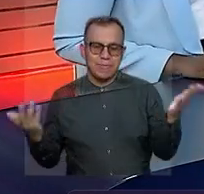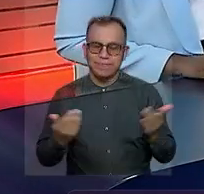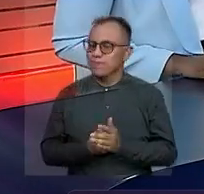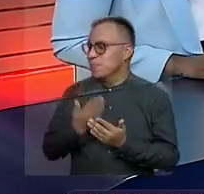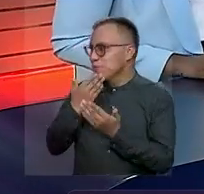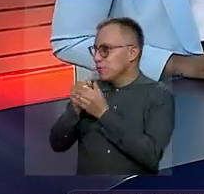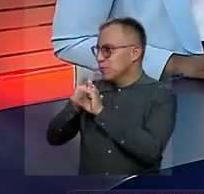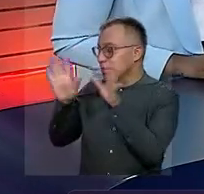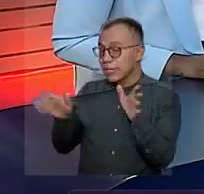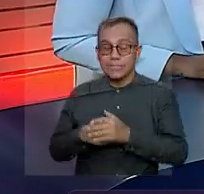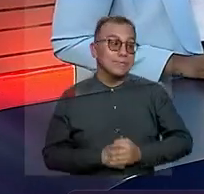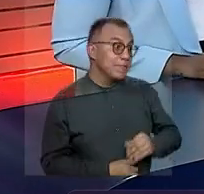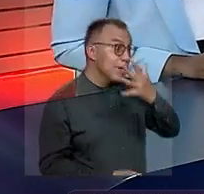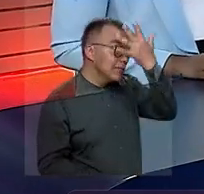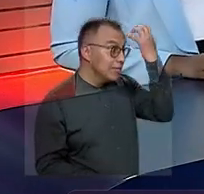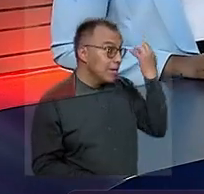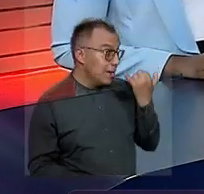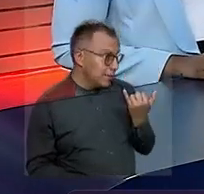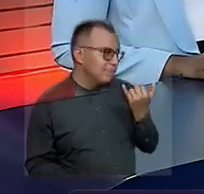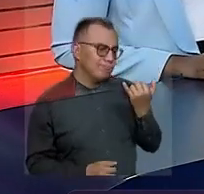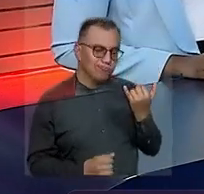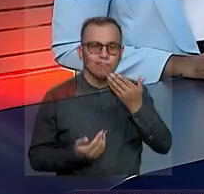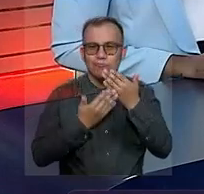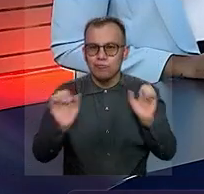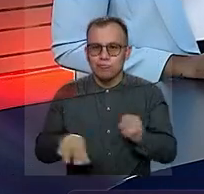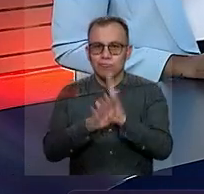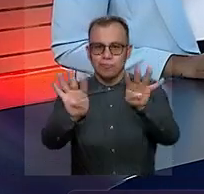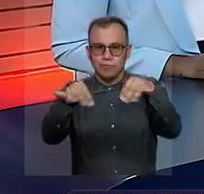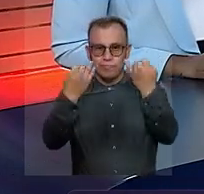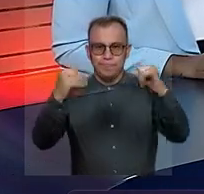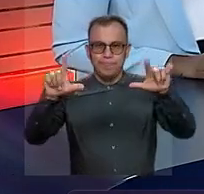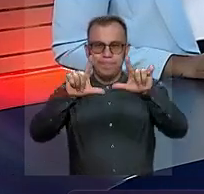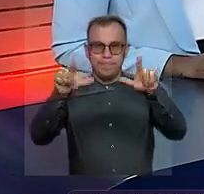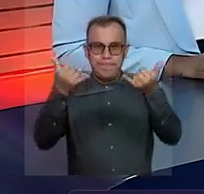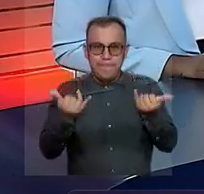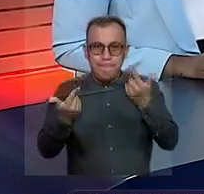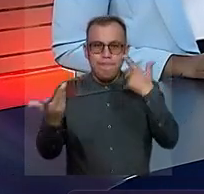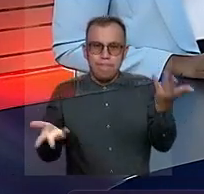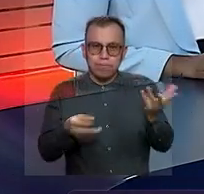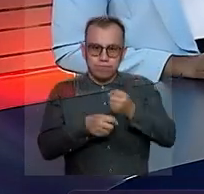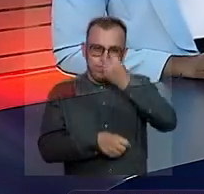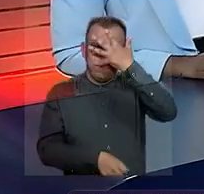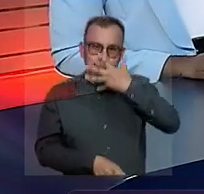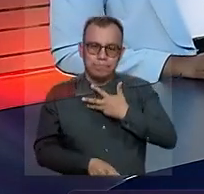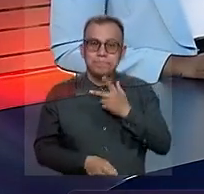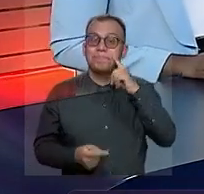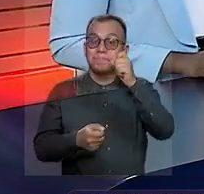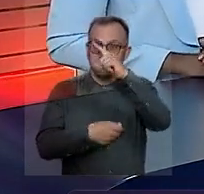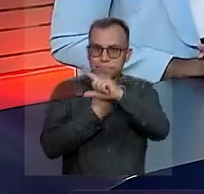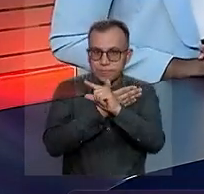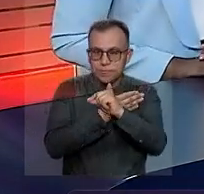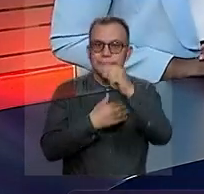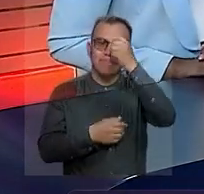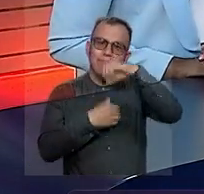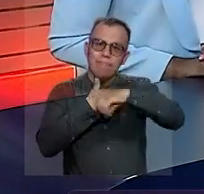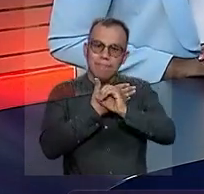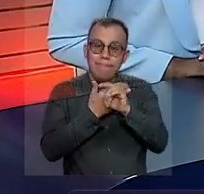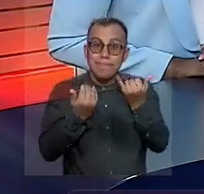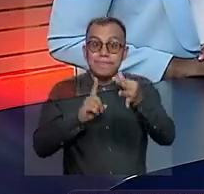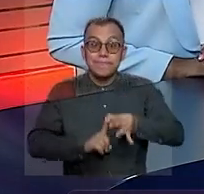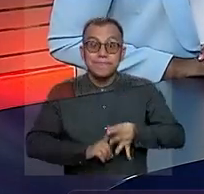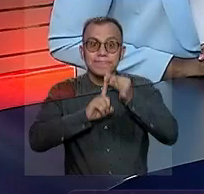días. Yajaira, muy buenos días. Muy buenos días también para ustedes, los televidentes, las personas que también nos siguen a través de las redes sociales, porque este